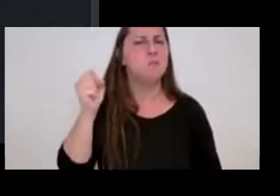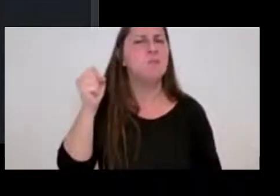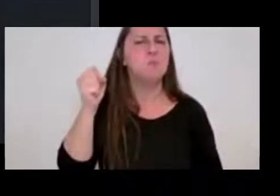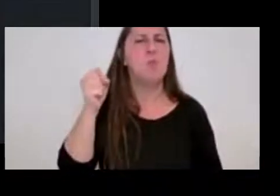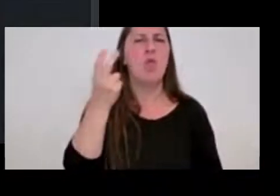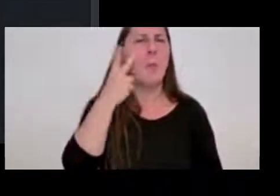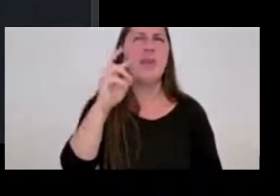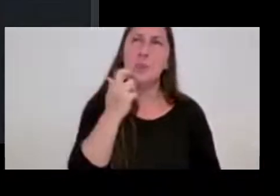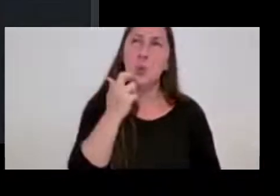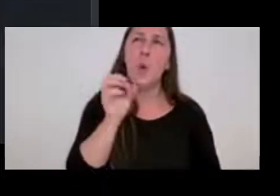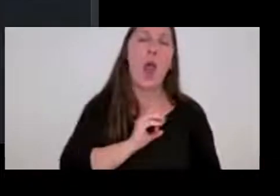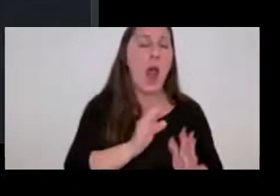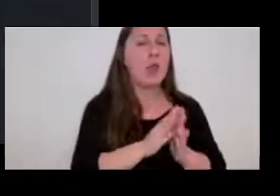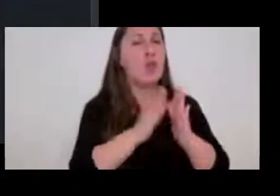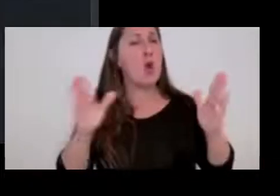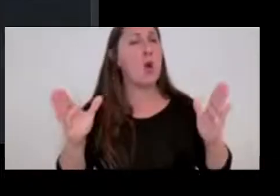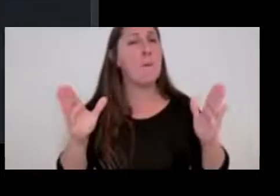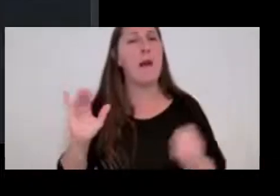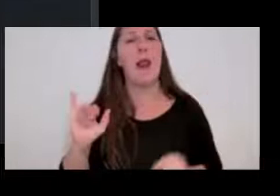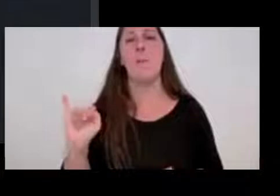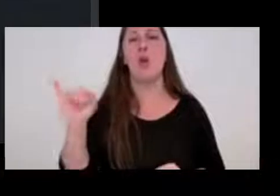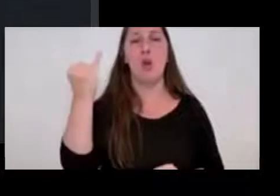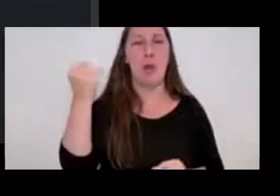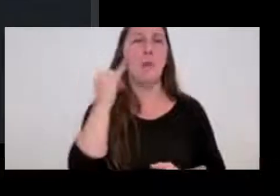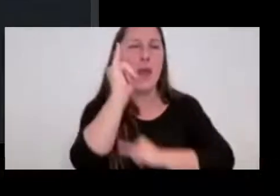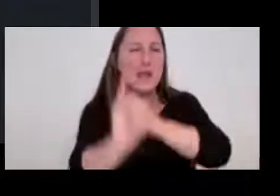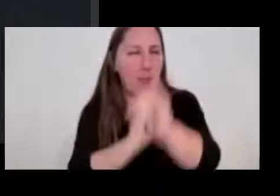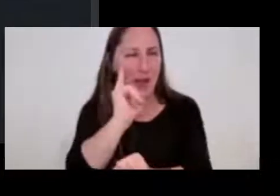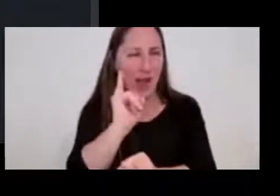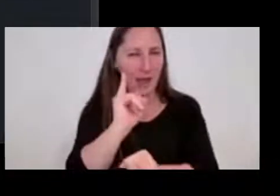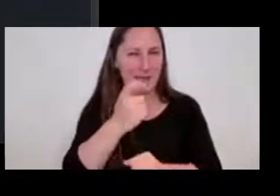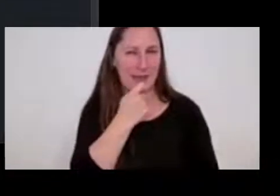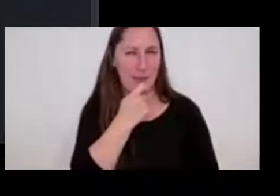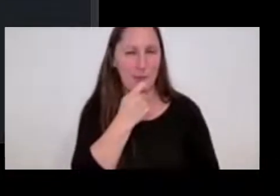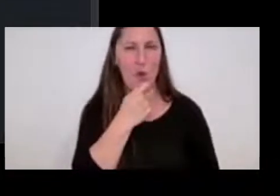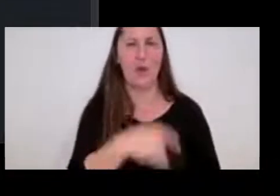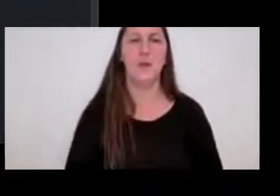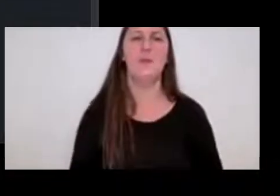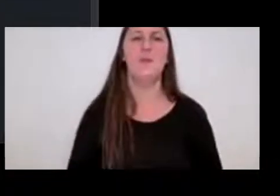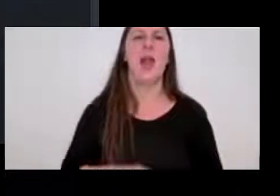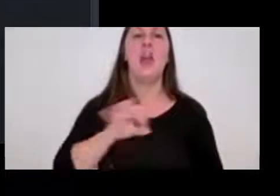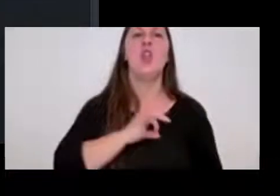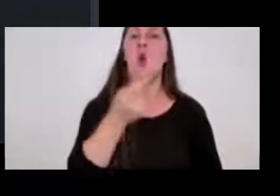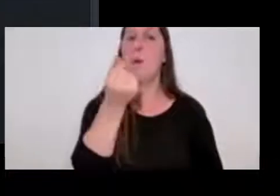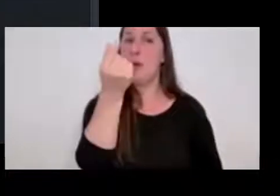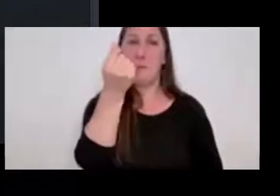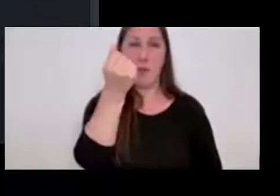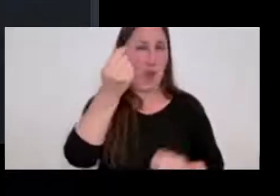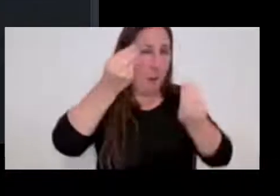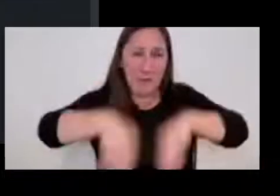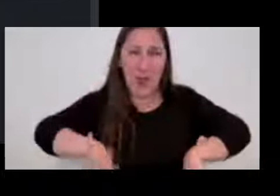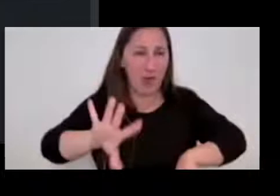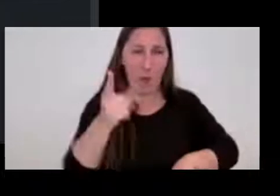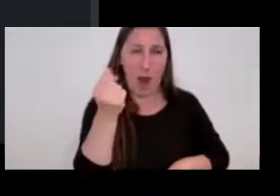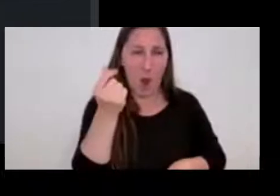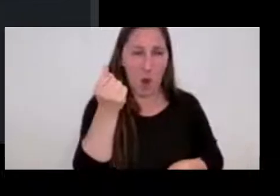fue un año, el mejor año para poder ejemplificarlo, porque hubo años donde hubo mucha devaluación en ese año, en pocos meses, y